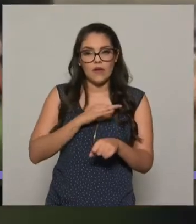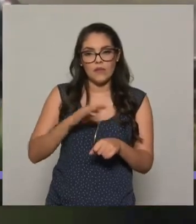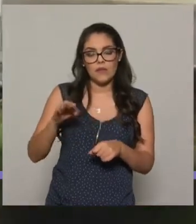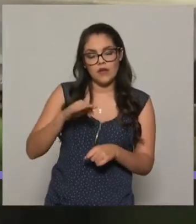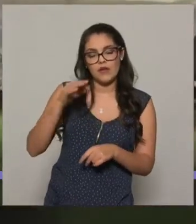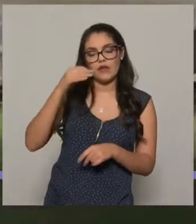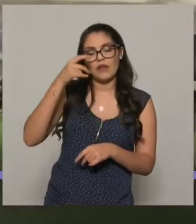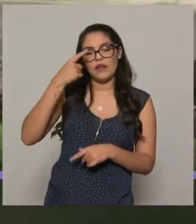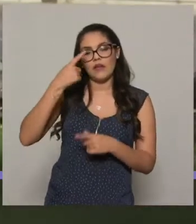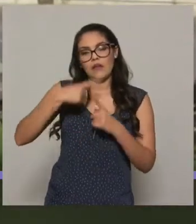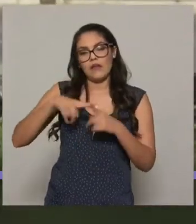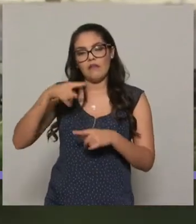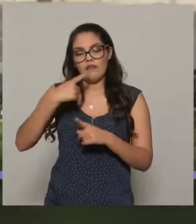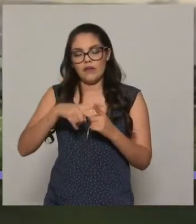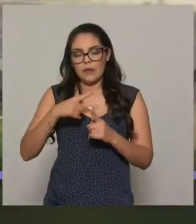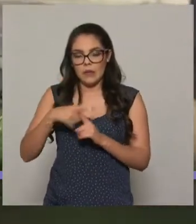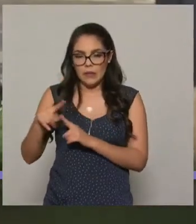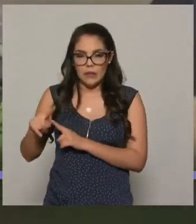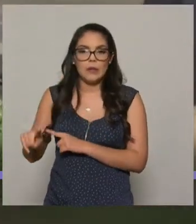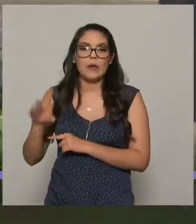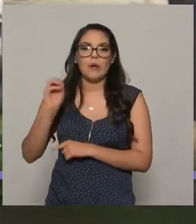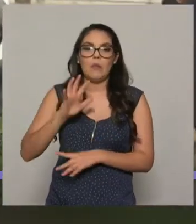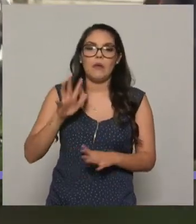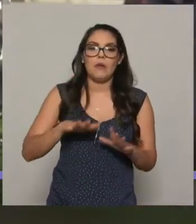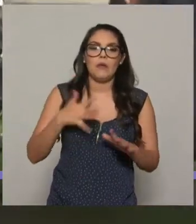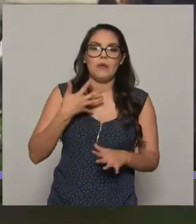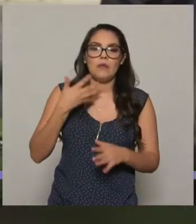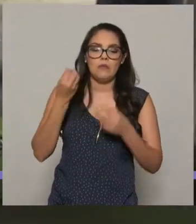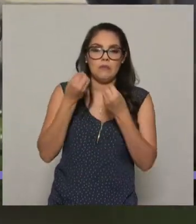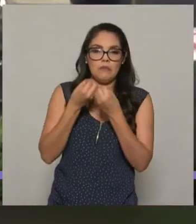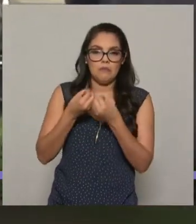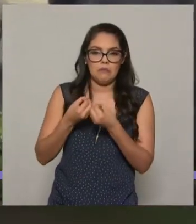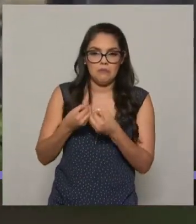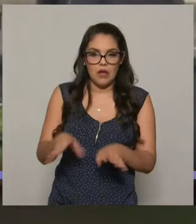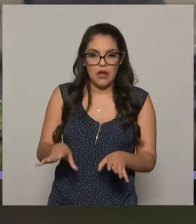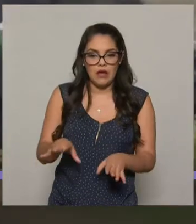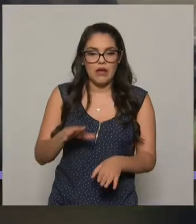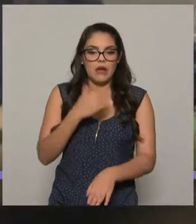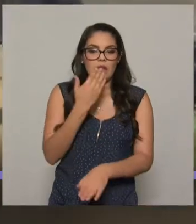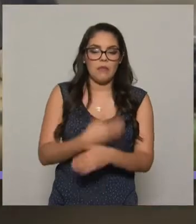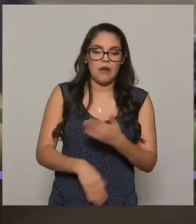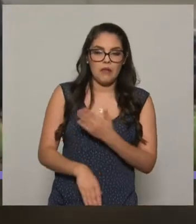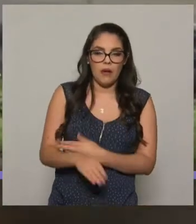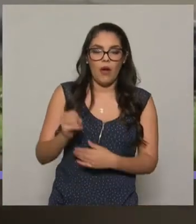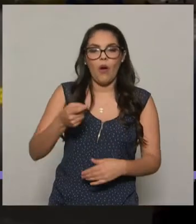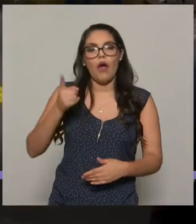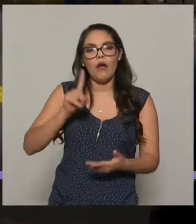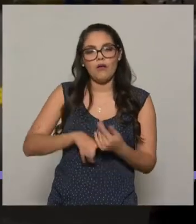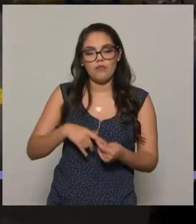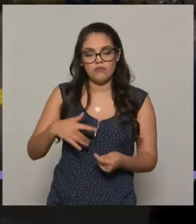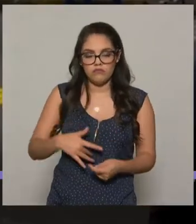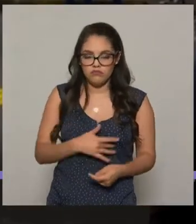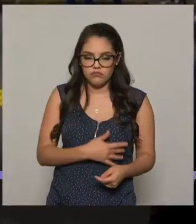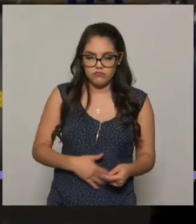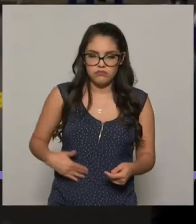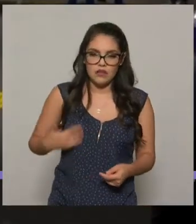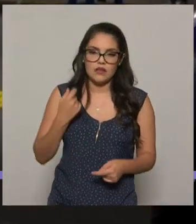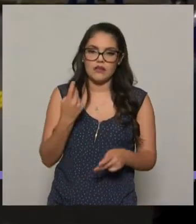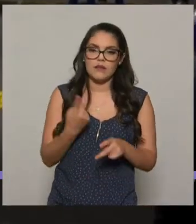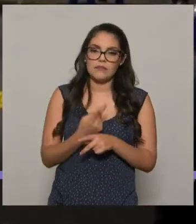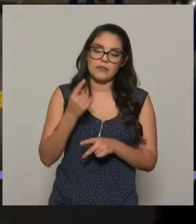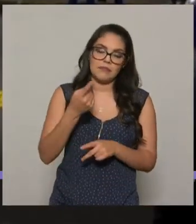cranoencefálicos, que en algún momento dado tienen alguna pérdida de una extremidad o de un órgano por este tipo de eventos, ¿no?